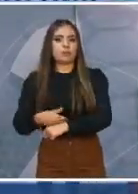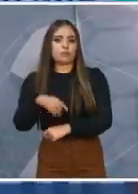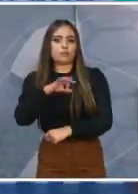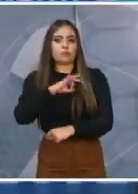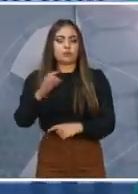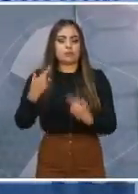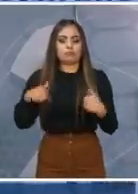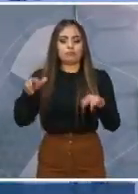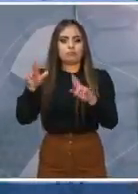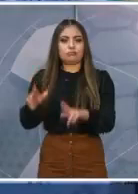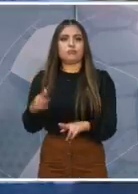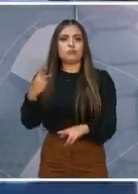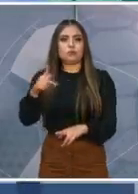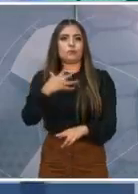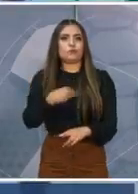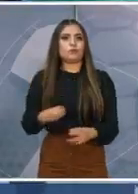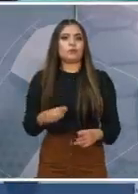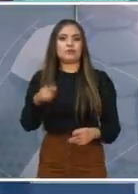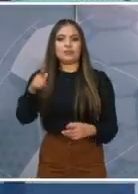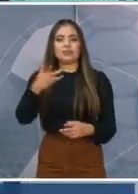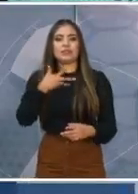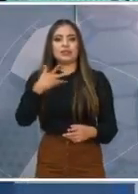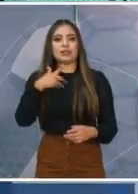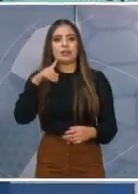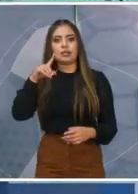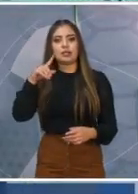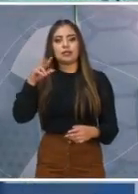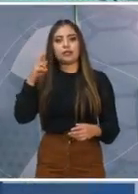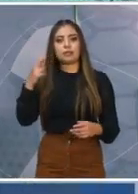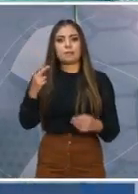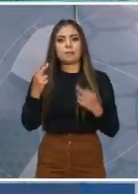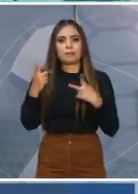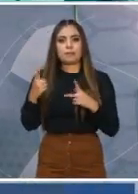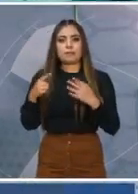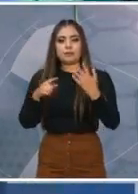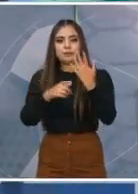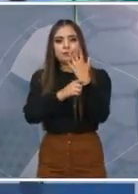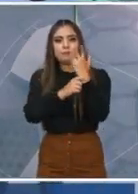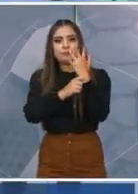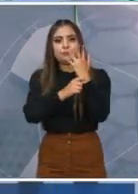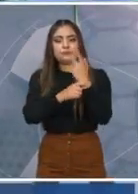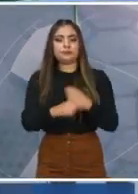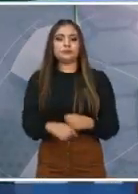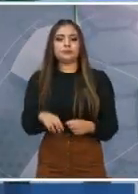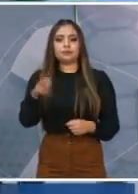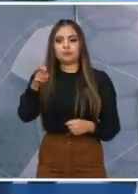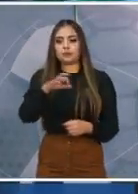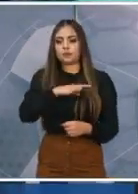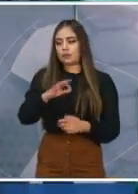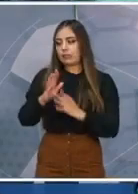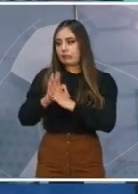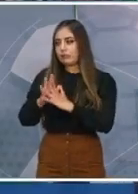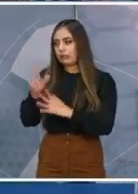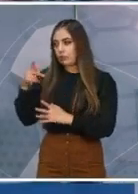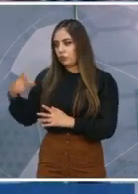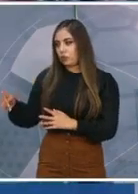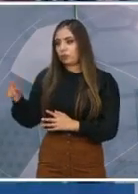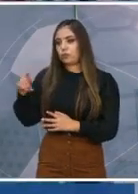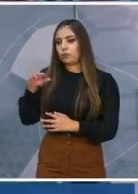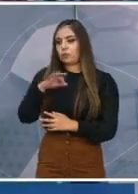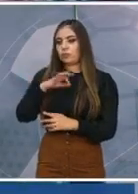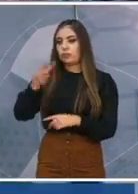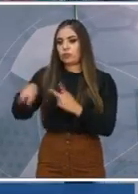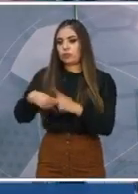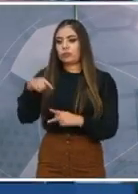una presunta lesión que presenta en una de sus manos, la maestra decidió pedir este favor a la mamá de Hanna, ya que conoce muy bien de las habilidades